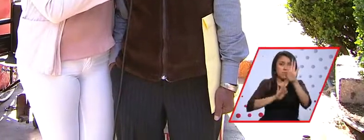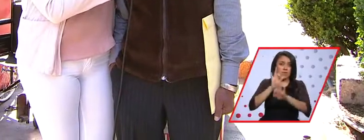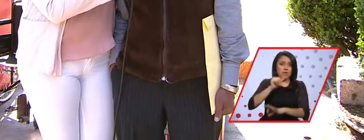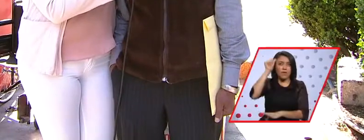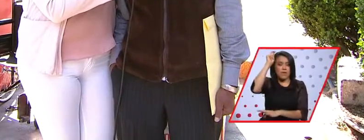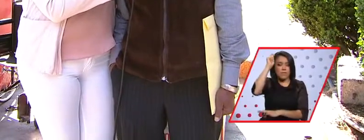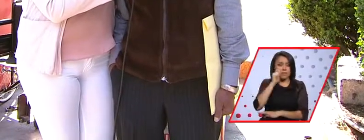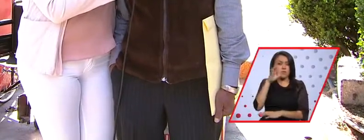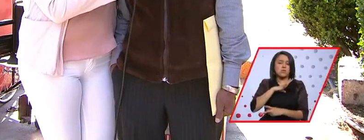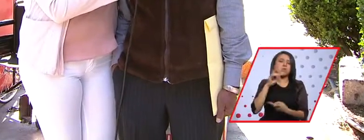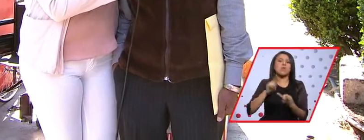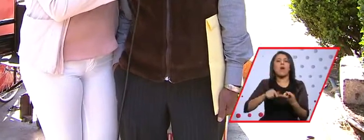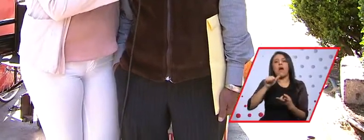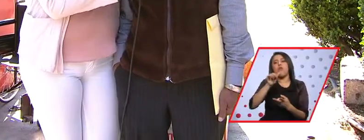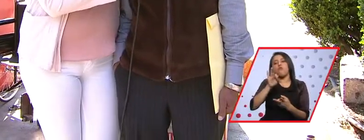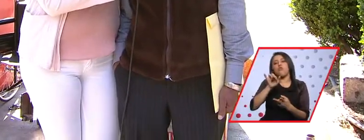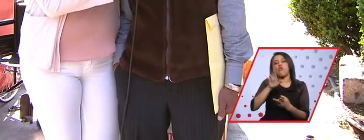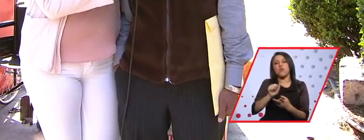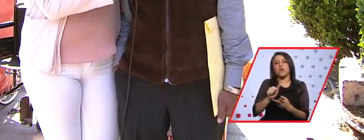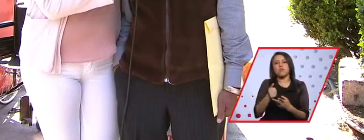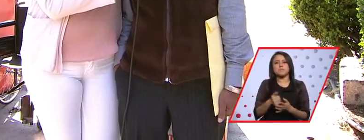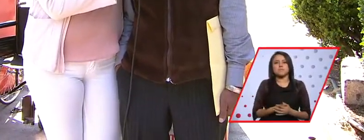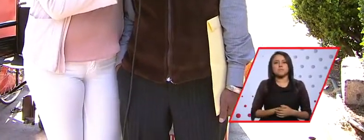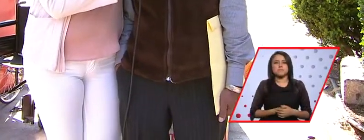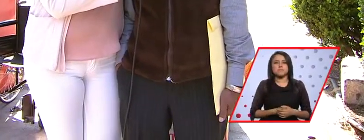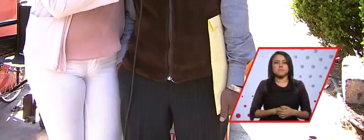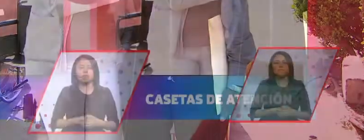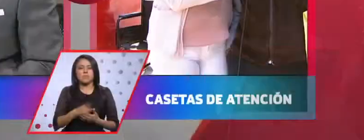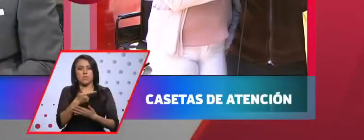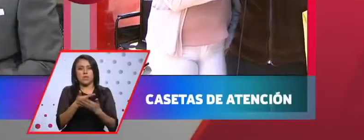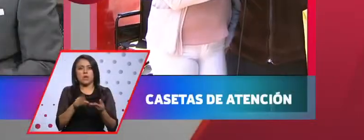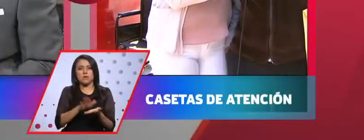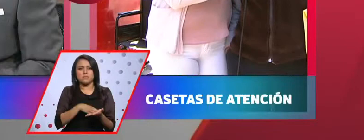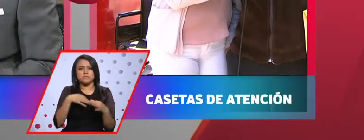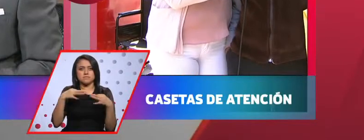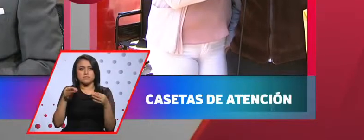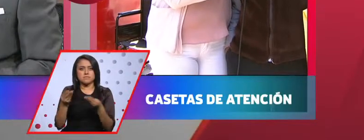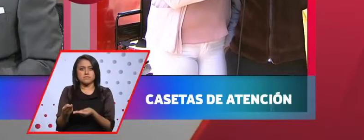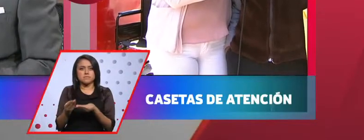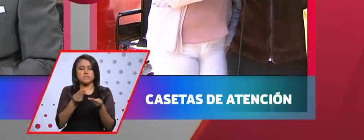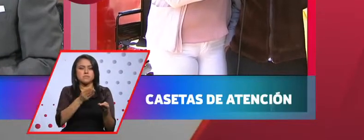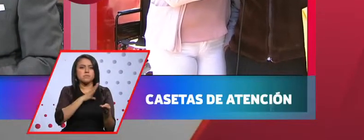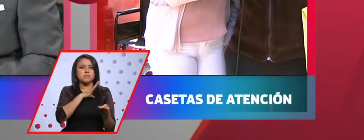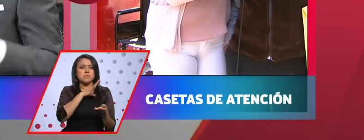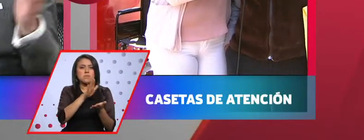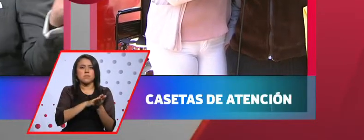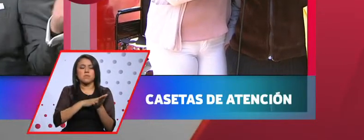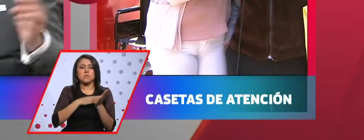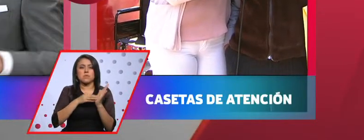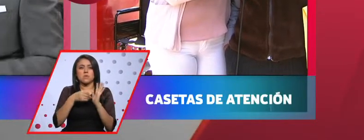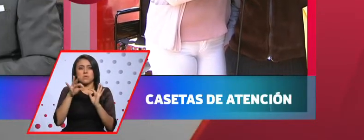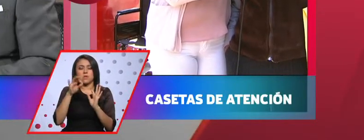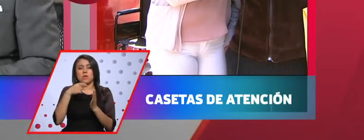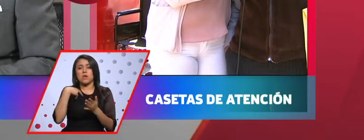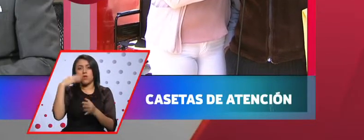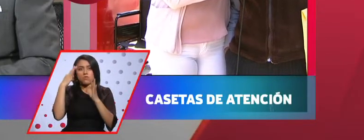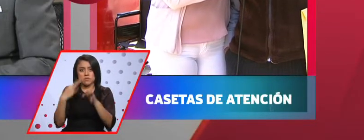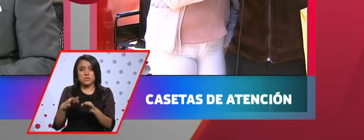Afore. Y estos papeles, usted en la papelería oficial puso una fecha y sus papeles tienen